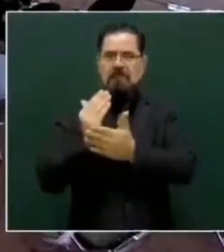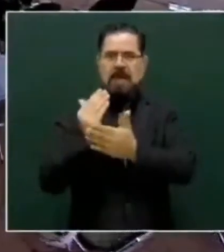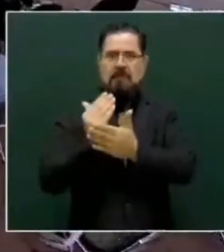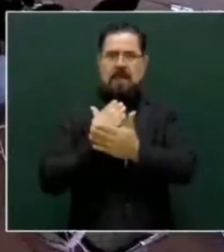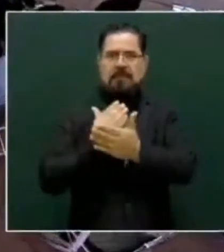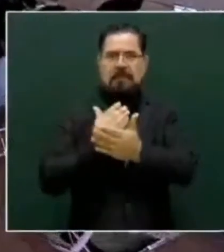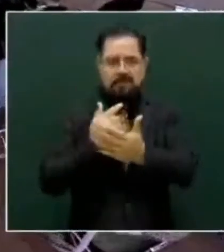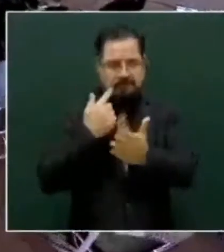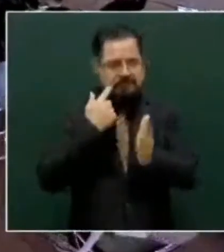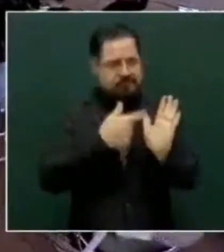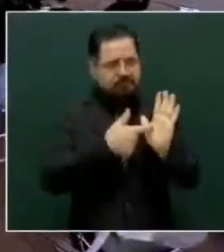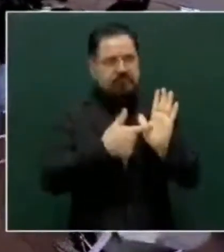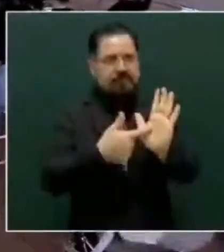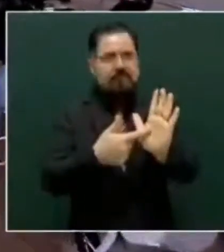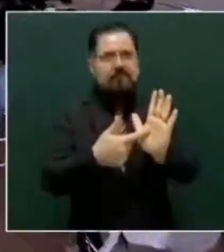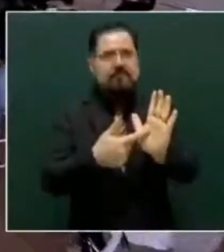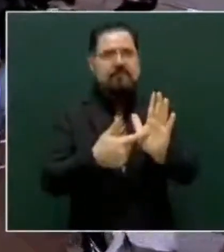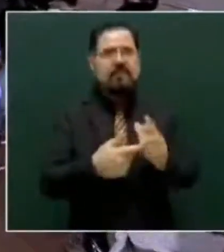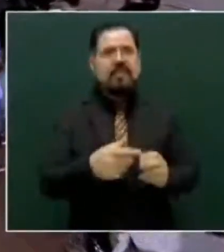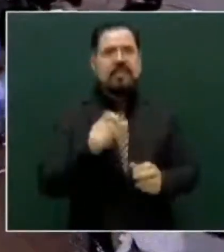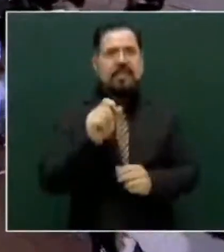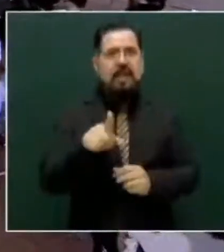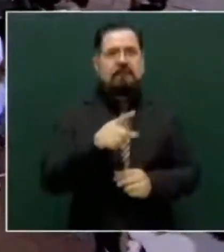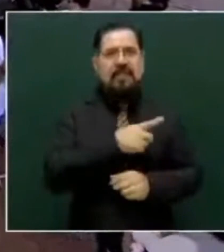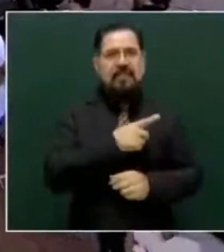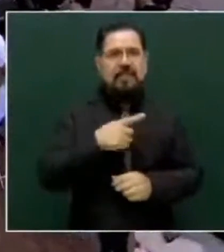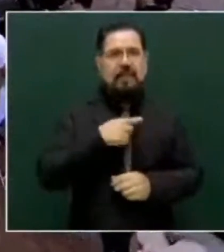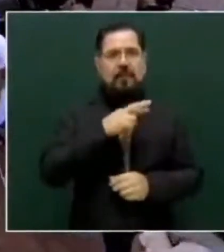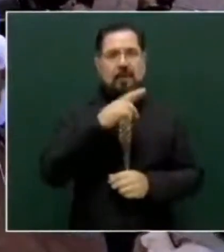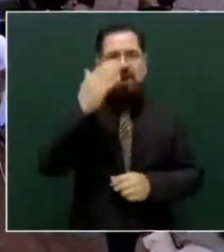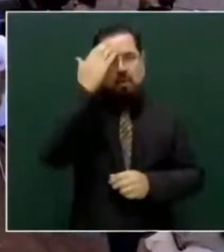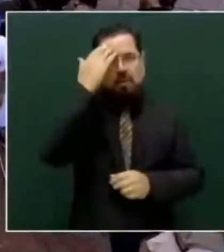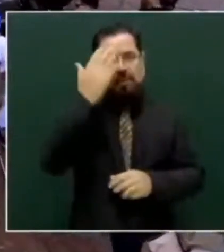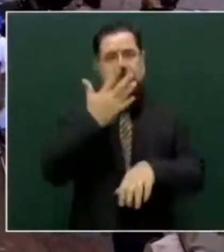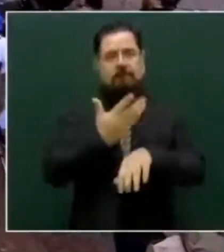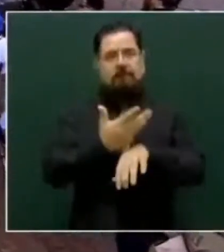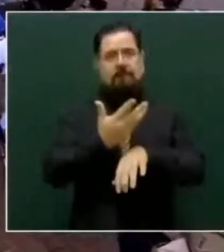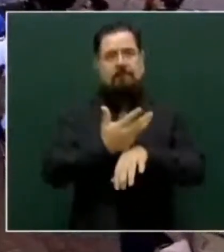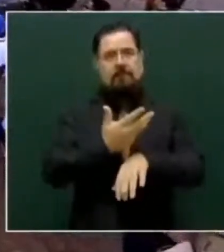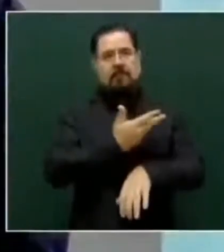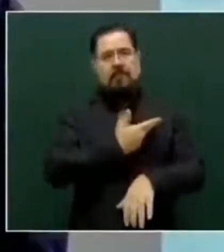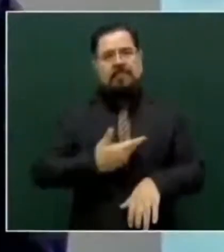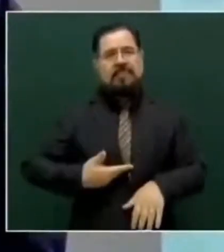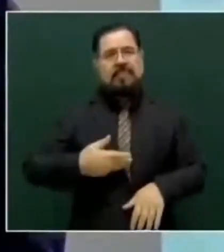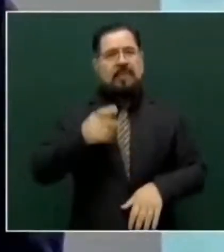hay que también reconocer que el presidente Biden ha tenido una actitud